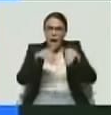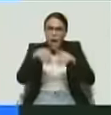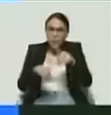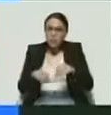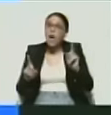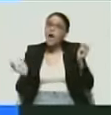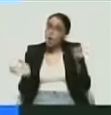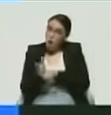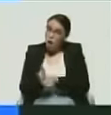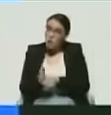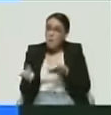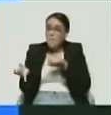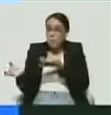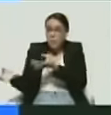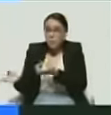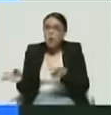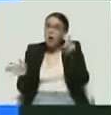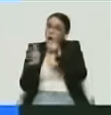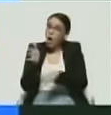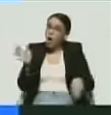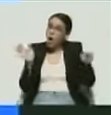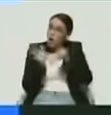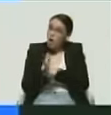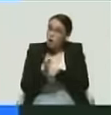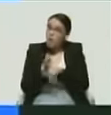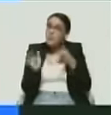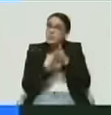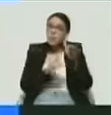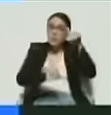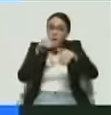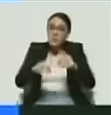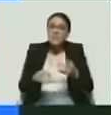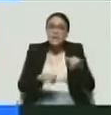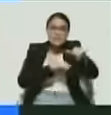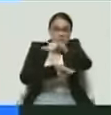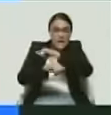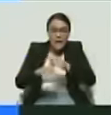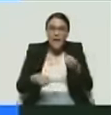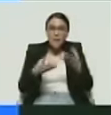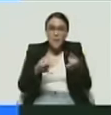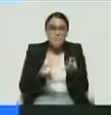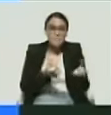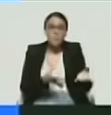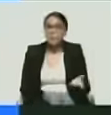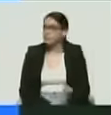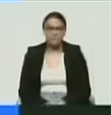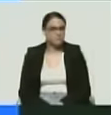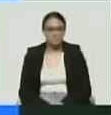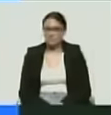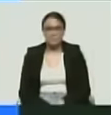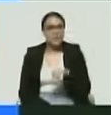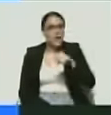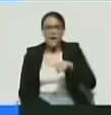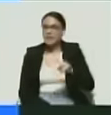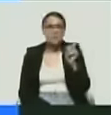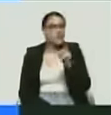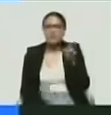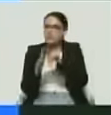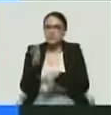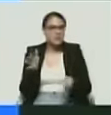¿Otra vez tratar de generar violencia en la cercanía de los centros de votación? Nada de eso va a pasar. Ya está